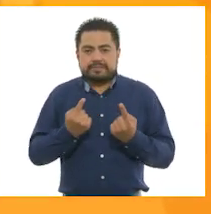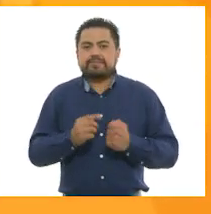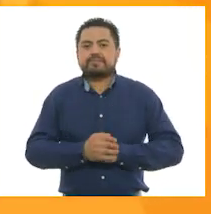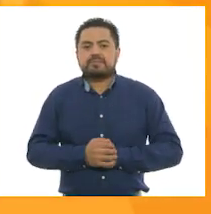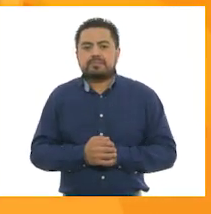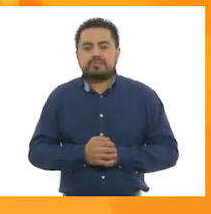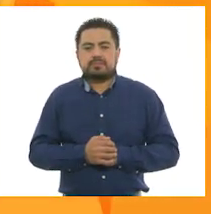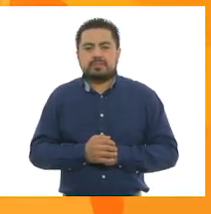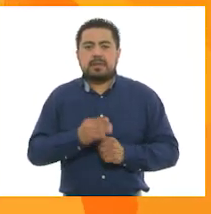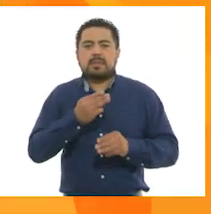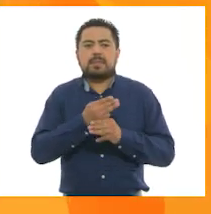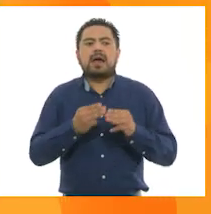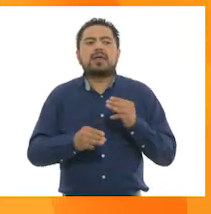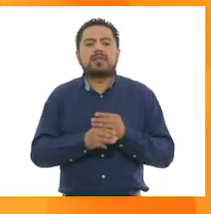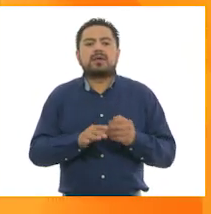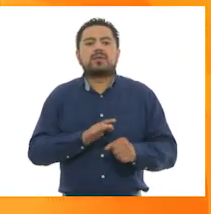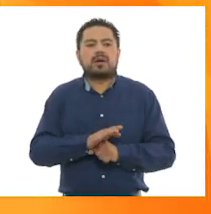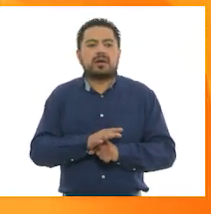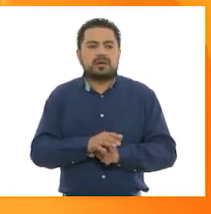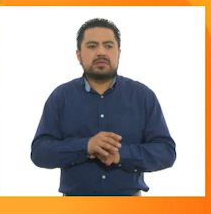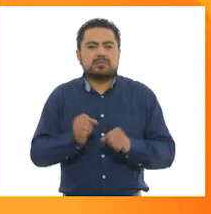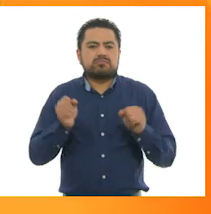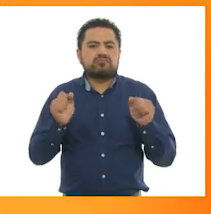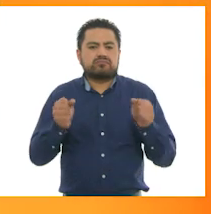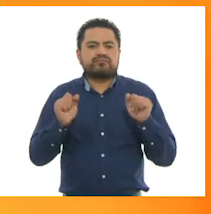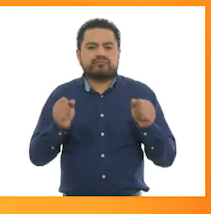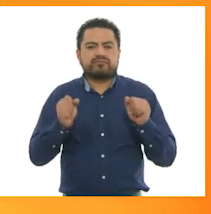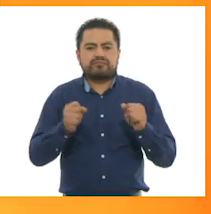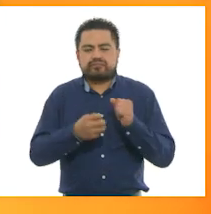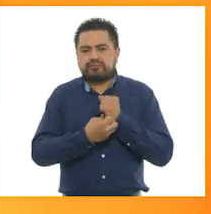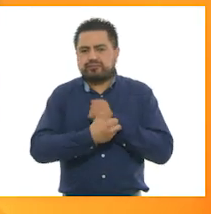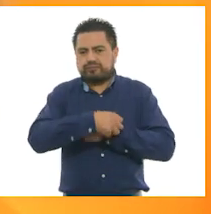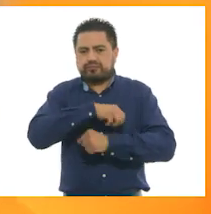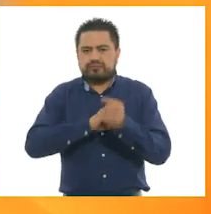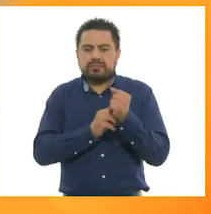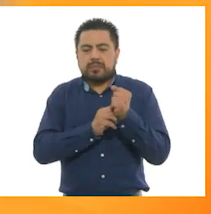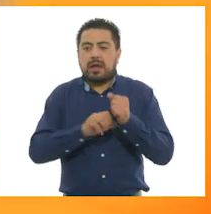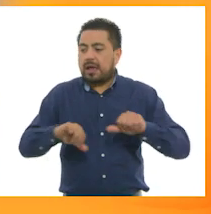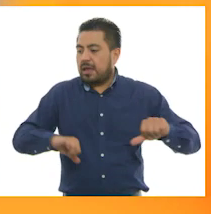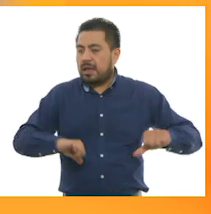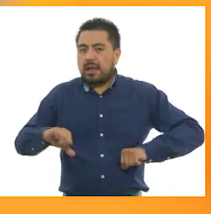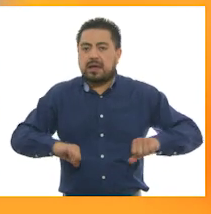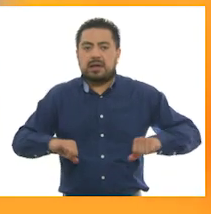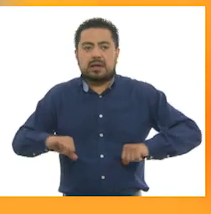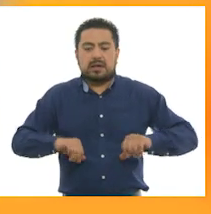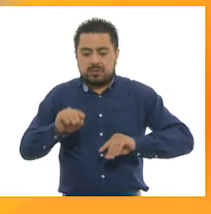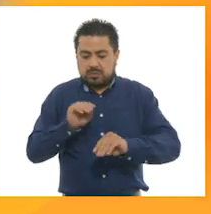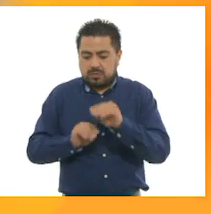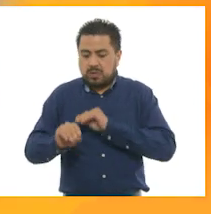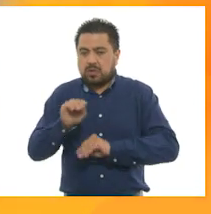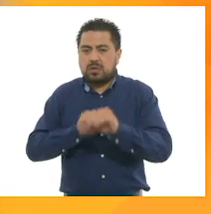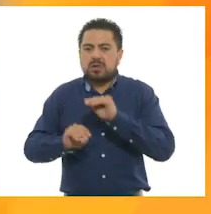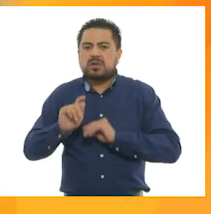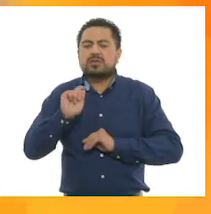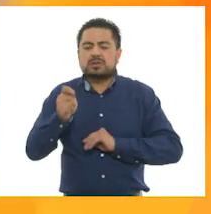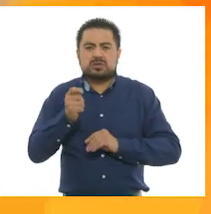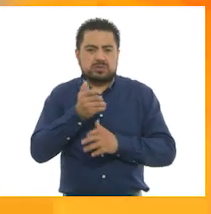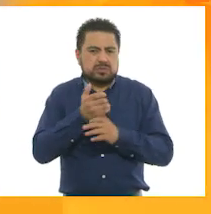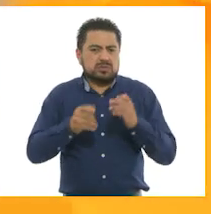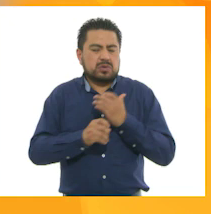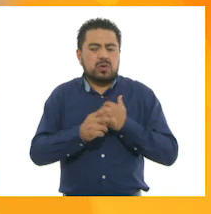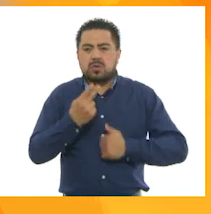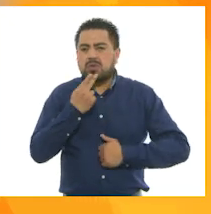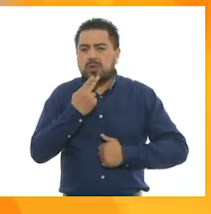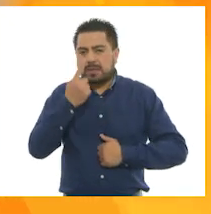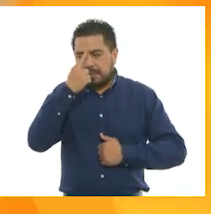niños. Materiales, cascabeles. Las actividades que implican movimientos son un recurso